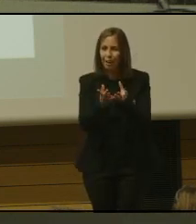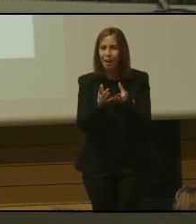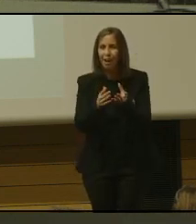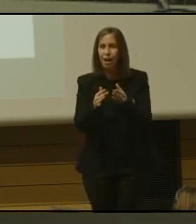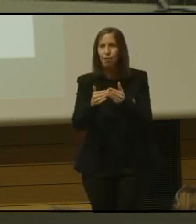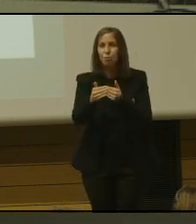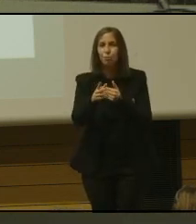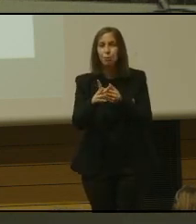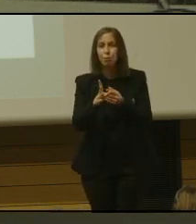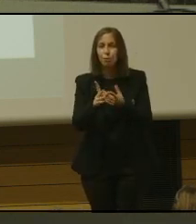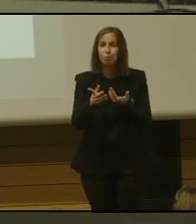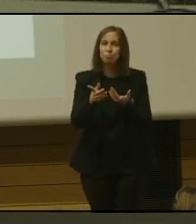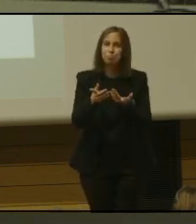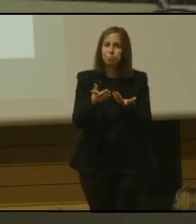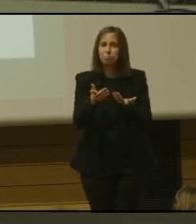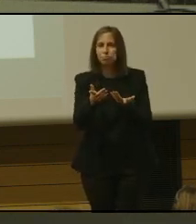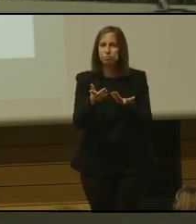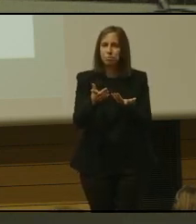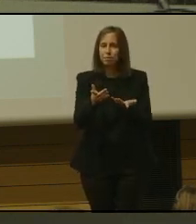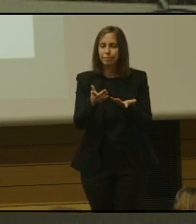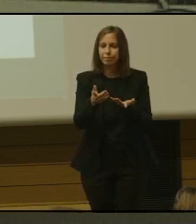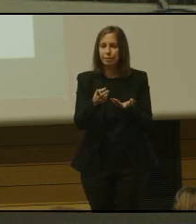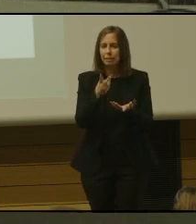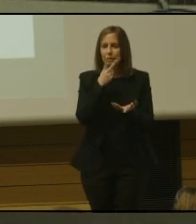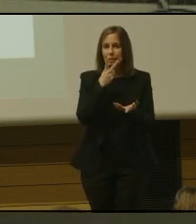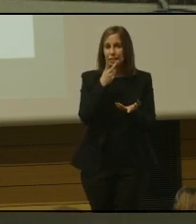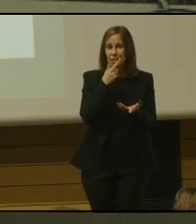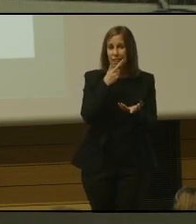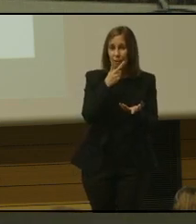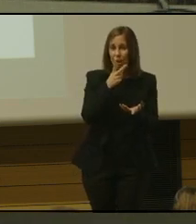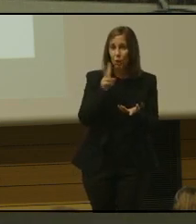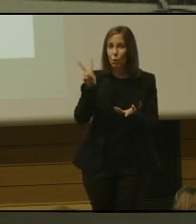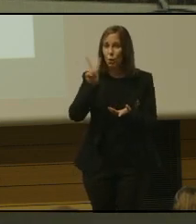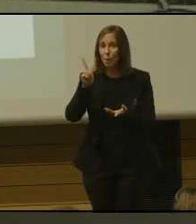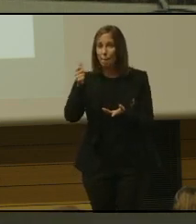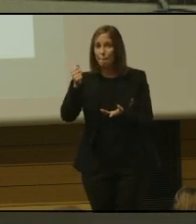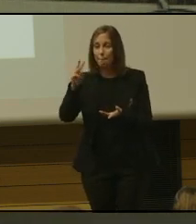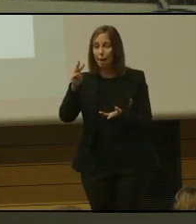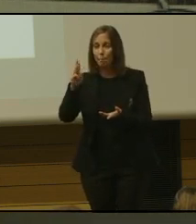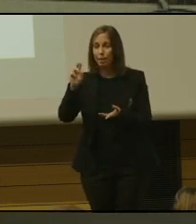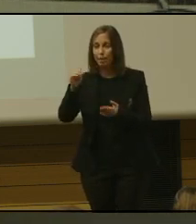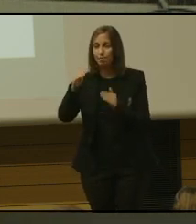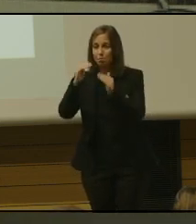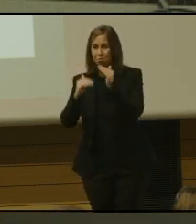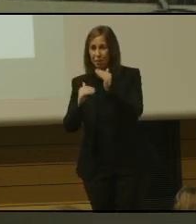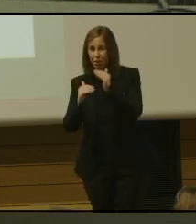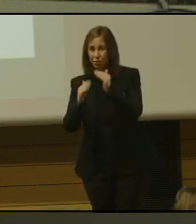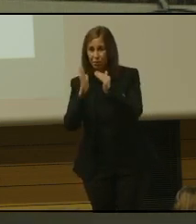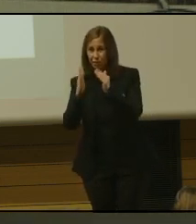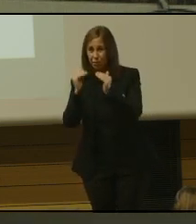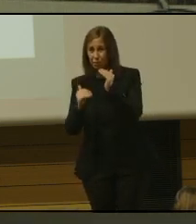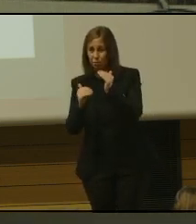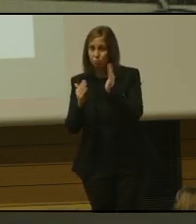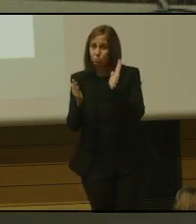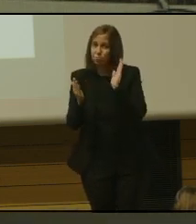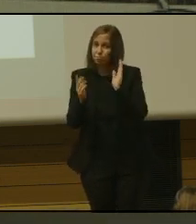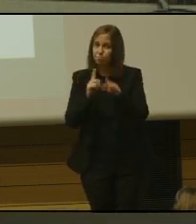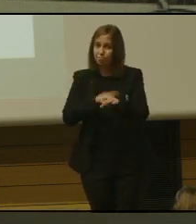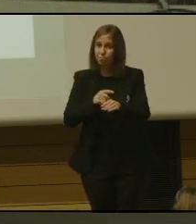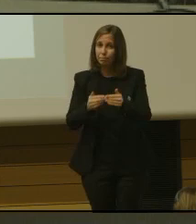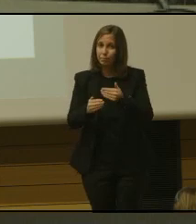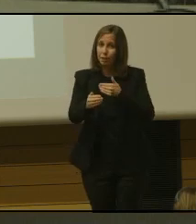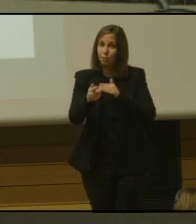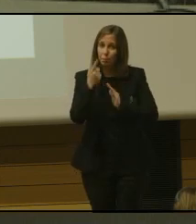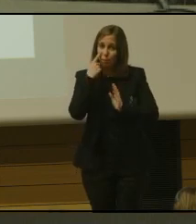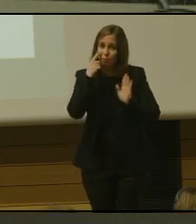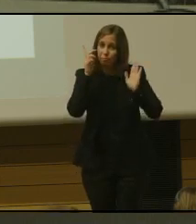son menos peligrosos que el tabaco. Claro, eso el tiempo lo dirá. Y que